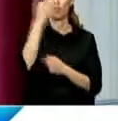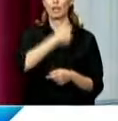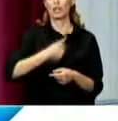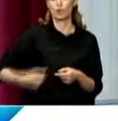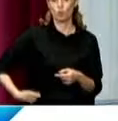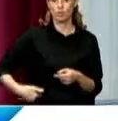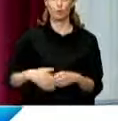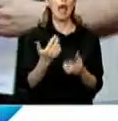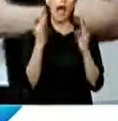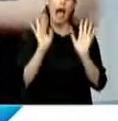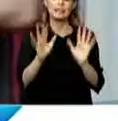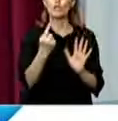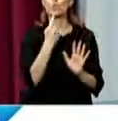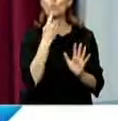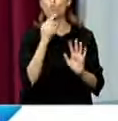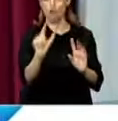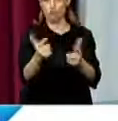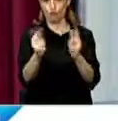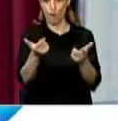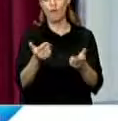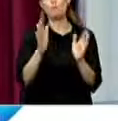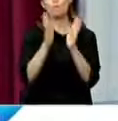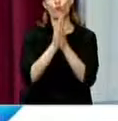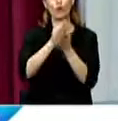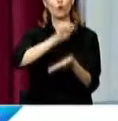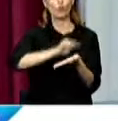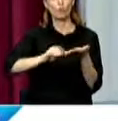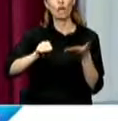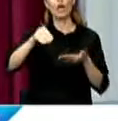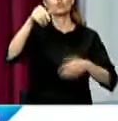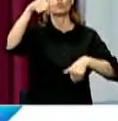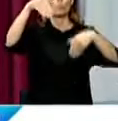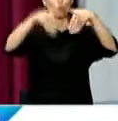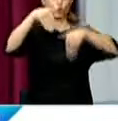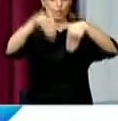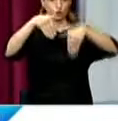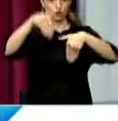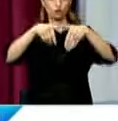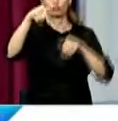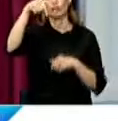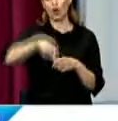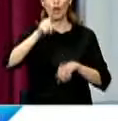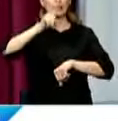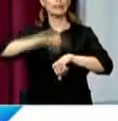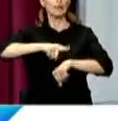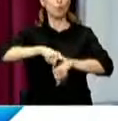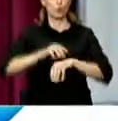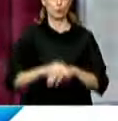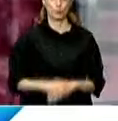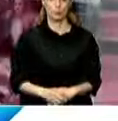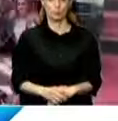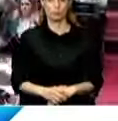interesa demasiado, pero el conflicto va a seguir escalando. De hecho, ayer hubo represión en la puerta del Congreso a quienes estaban